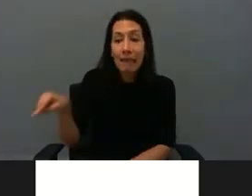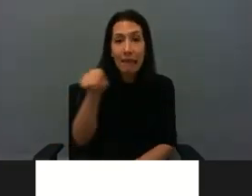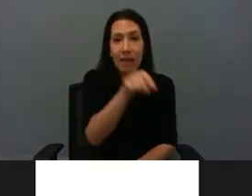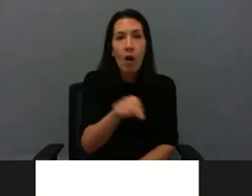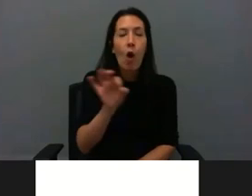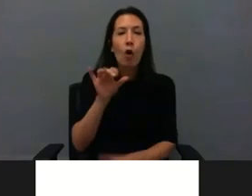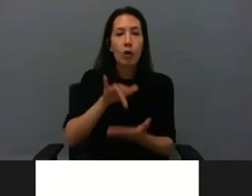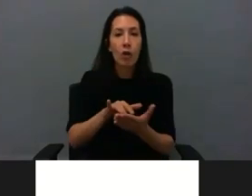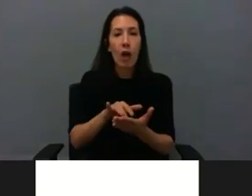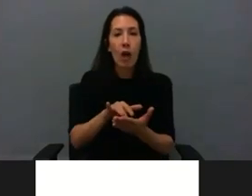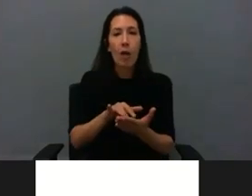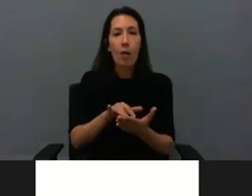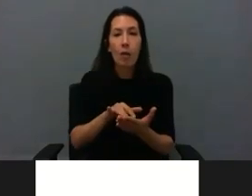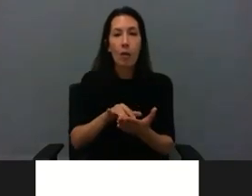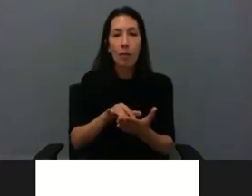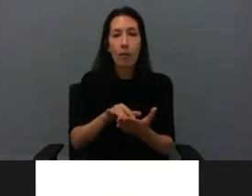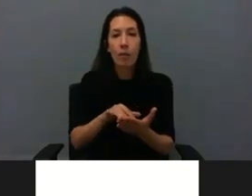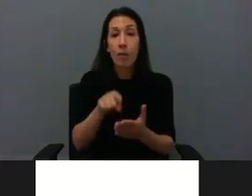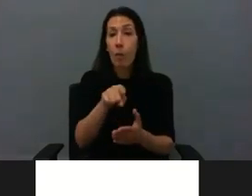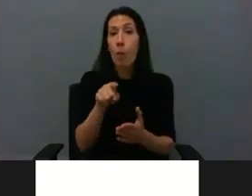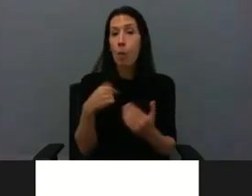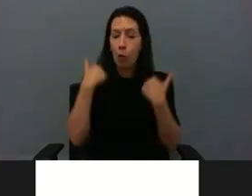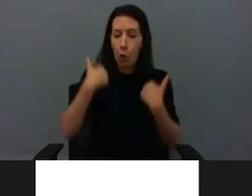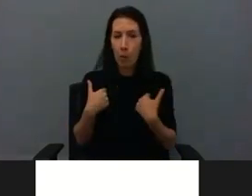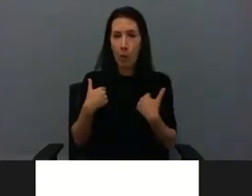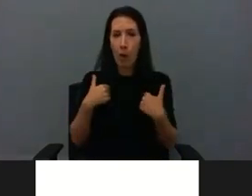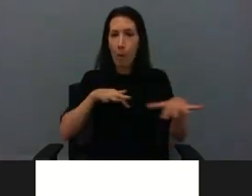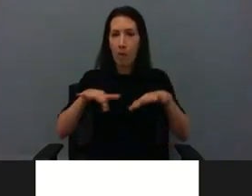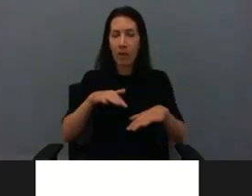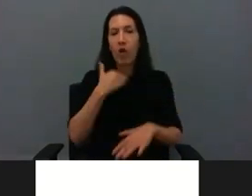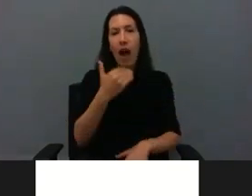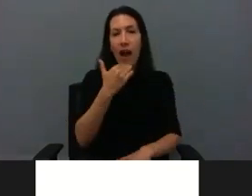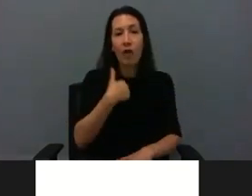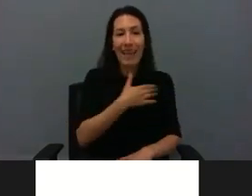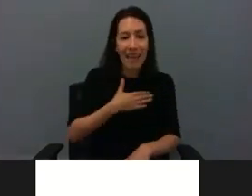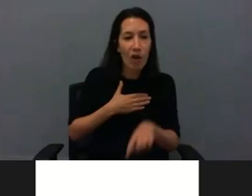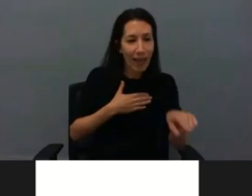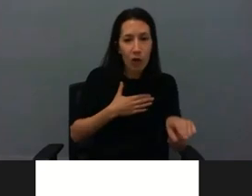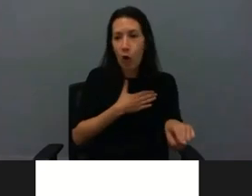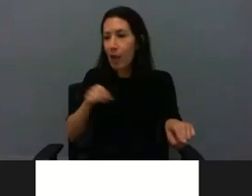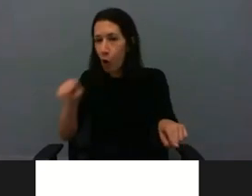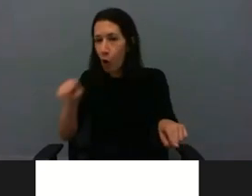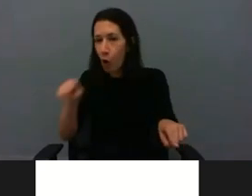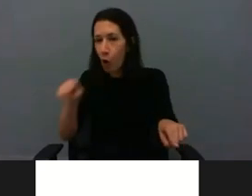algún movimiento de ella, avisando, quiero esto o quiero lo otro.